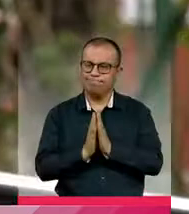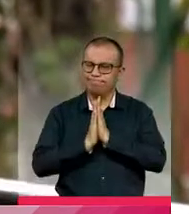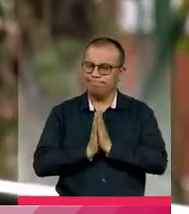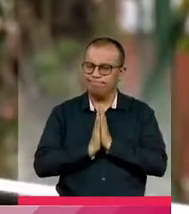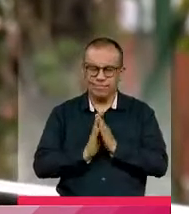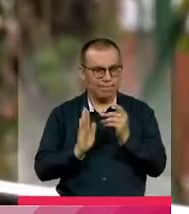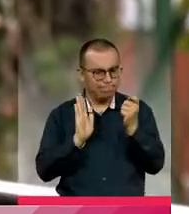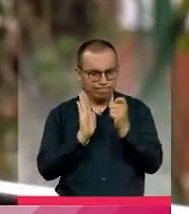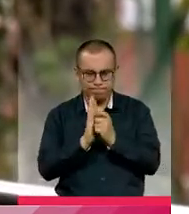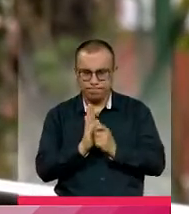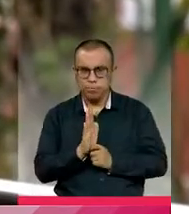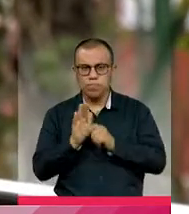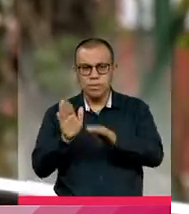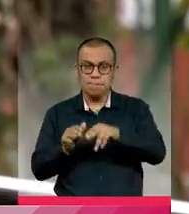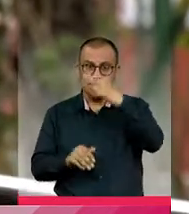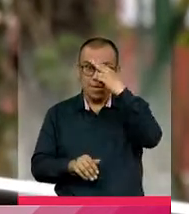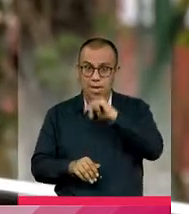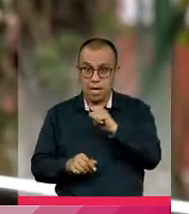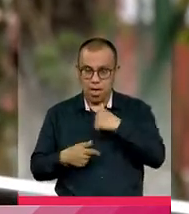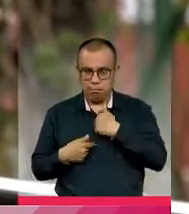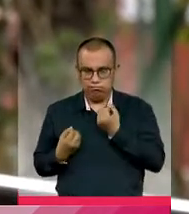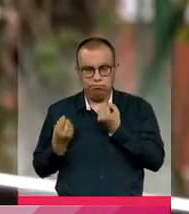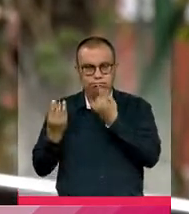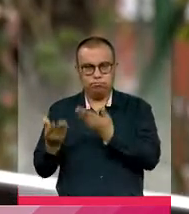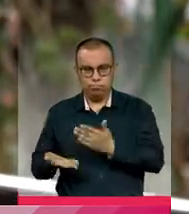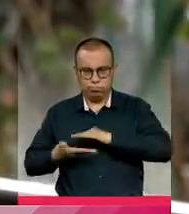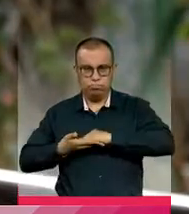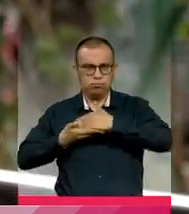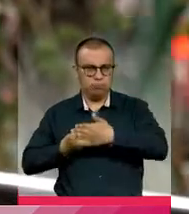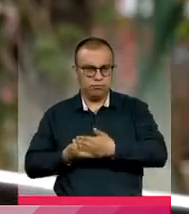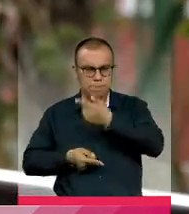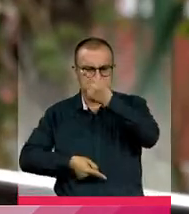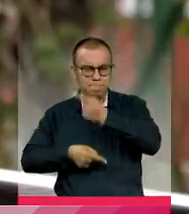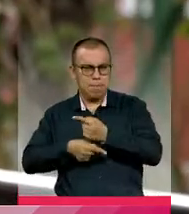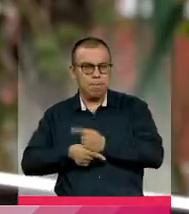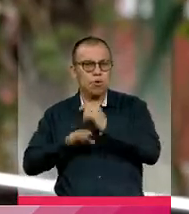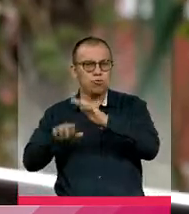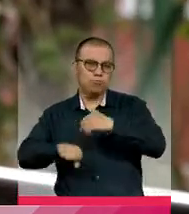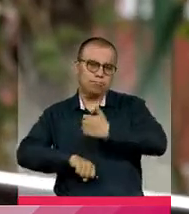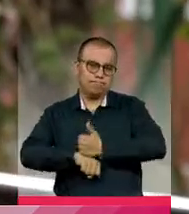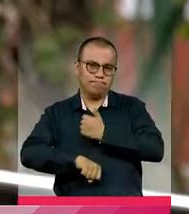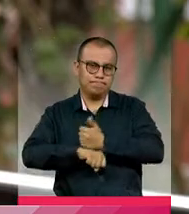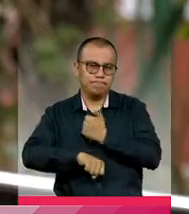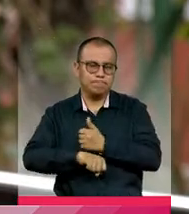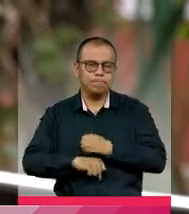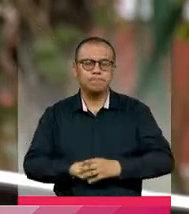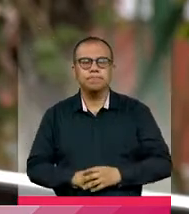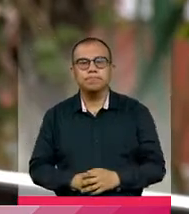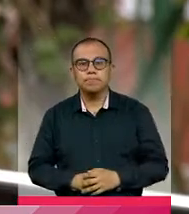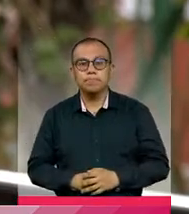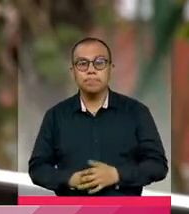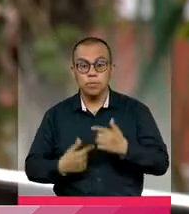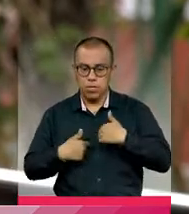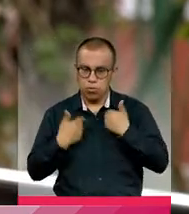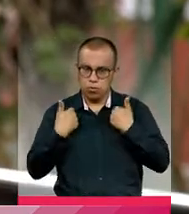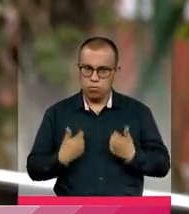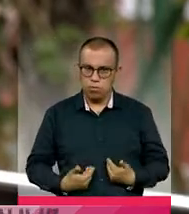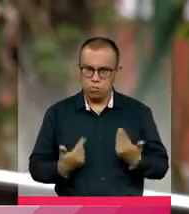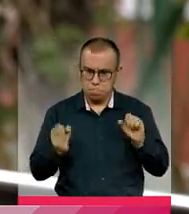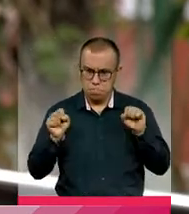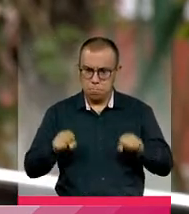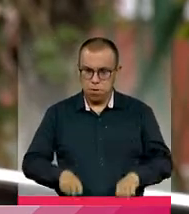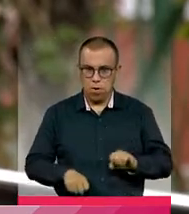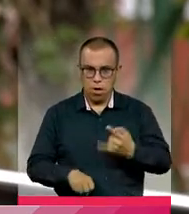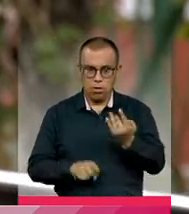específica es que la niña tenga un computador para que haga sus tareas y que yo pueda tener un